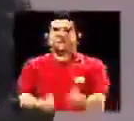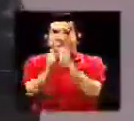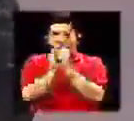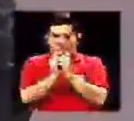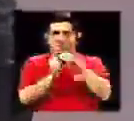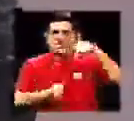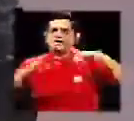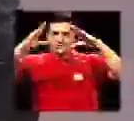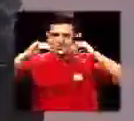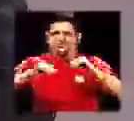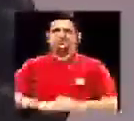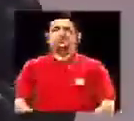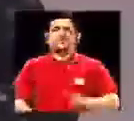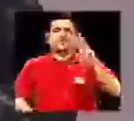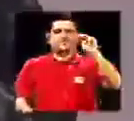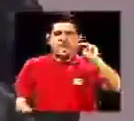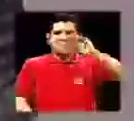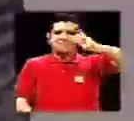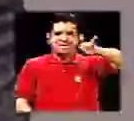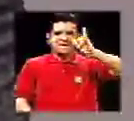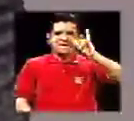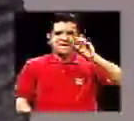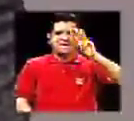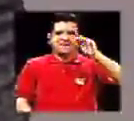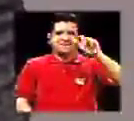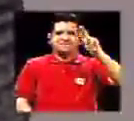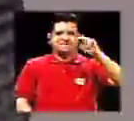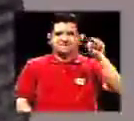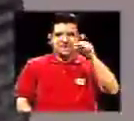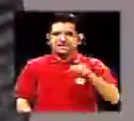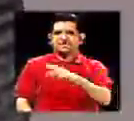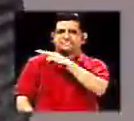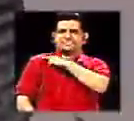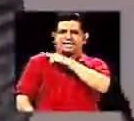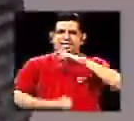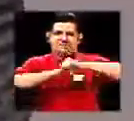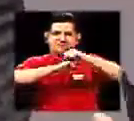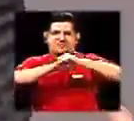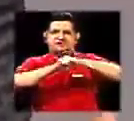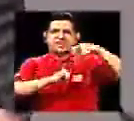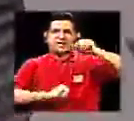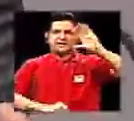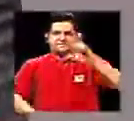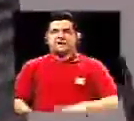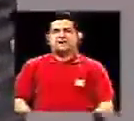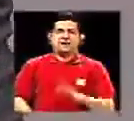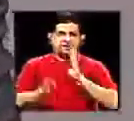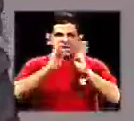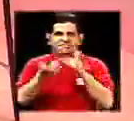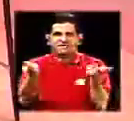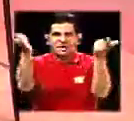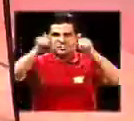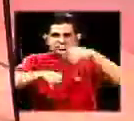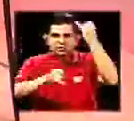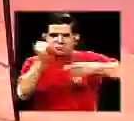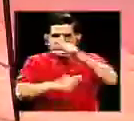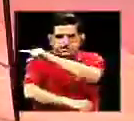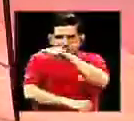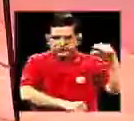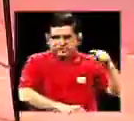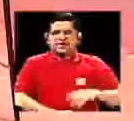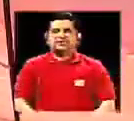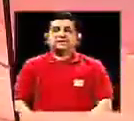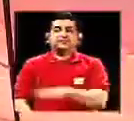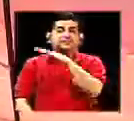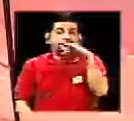acompaña esta noche don Melvin Jiménez, jefe de campaña del PAC, con quien hablaremos acerca de lo ocurrido este fin de semana y